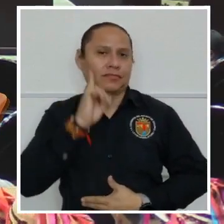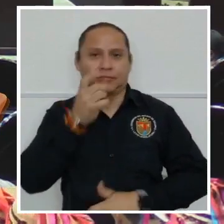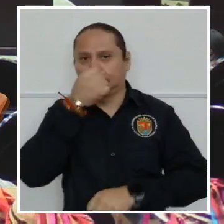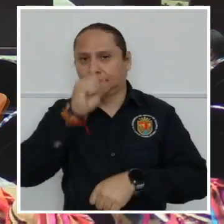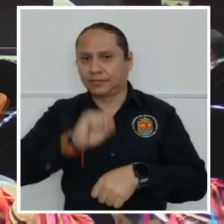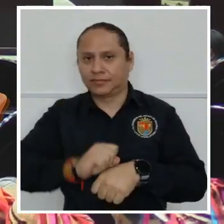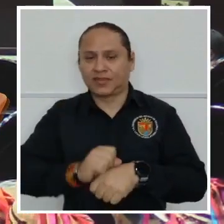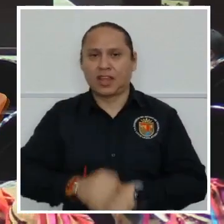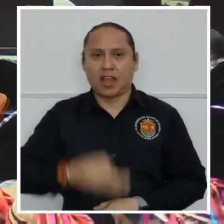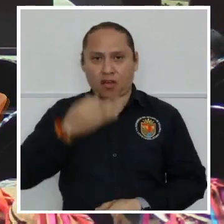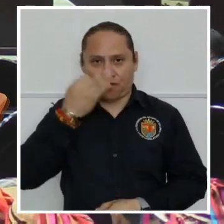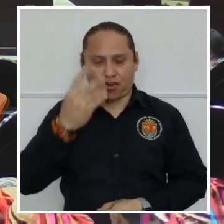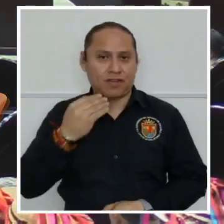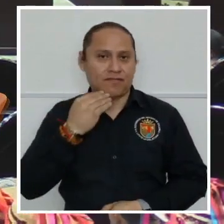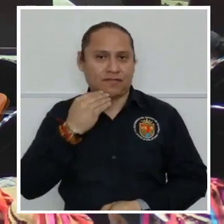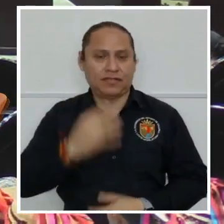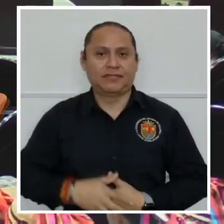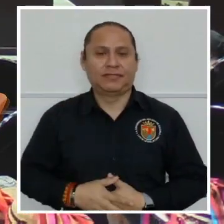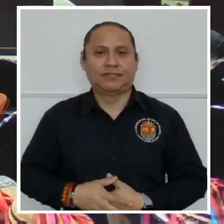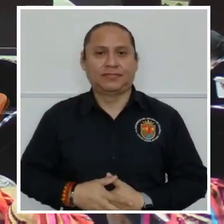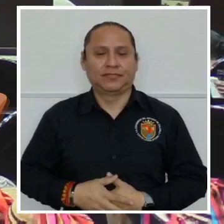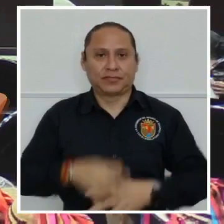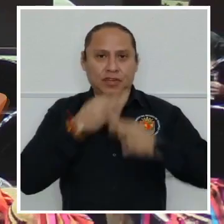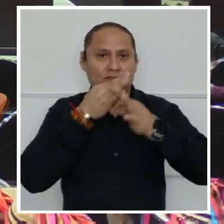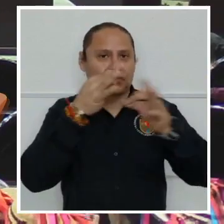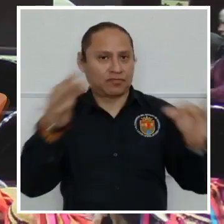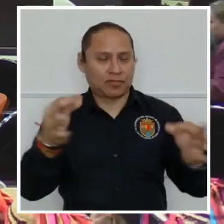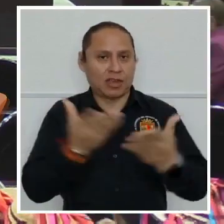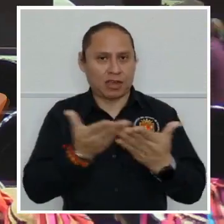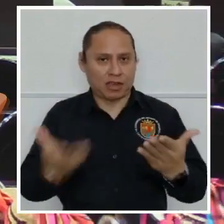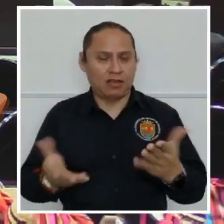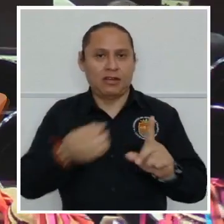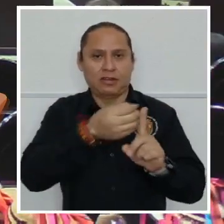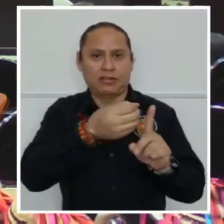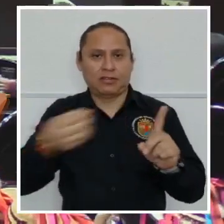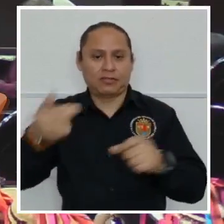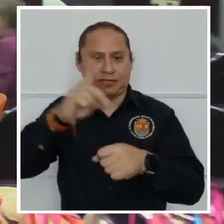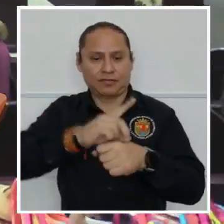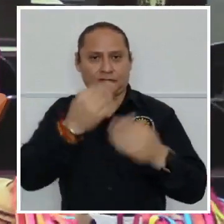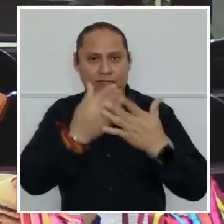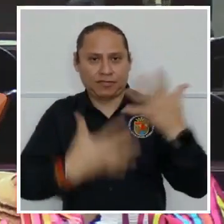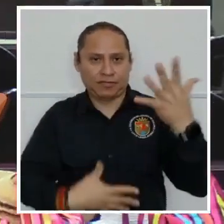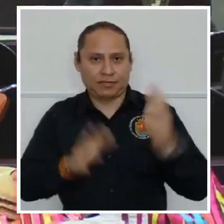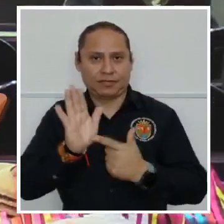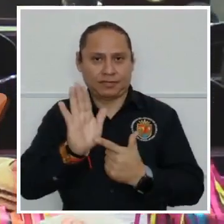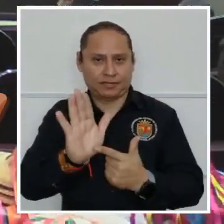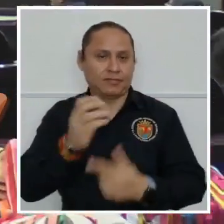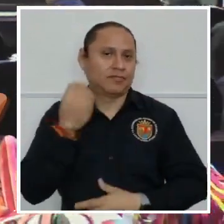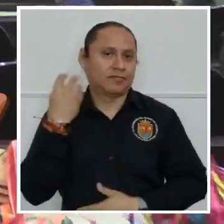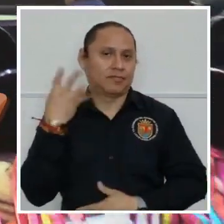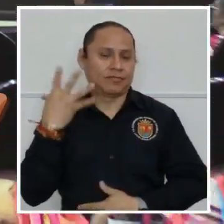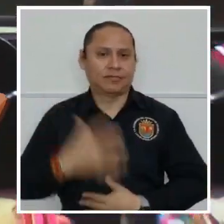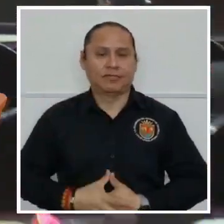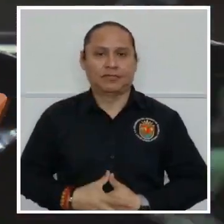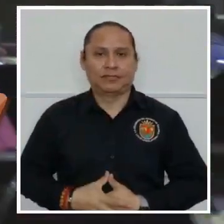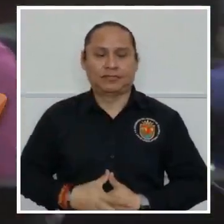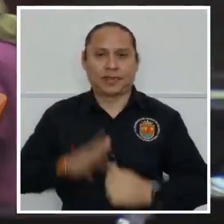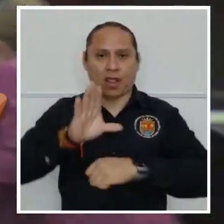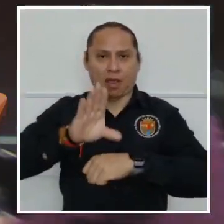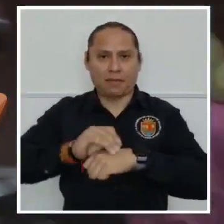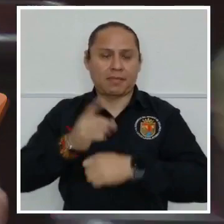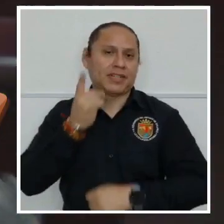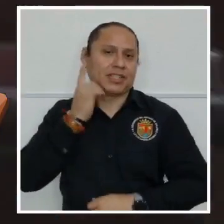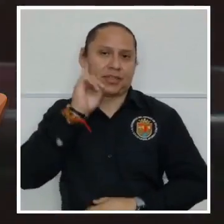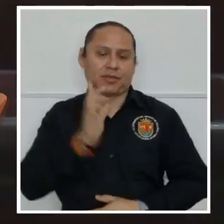diputada secretaria Flor de María Esponda Torres haga del conocimiento de la Asamblea el orden del día de la presente sesión. Con su